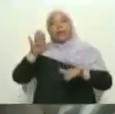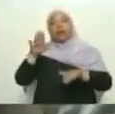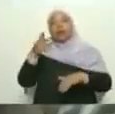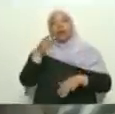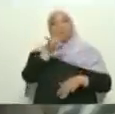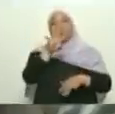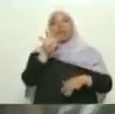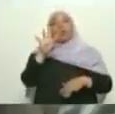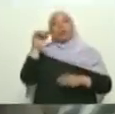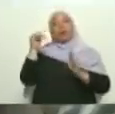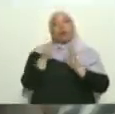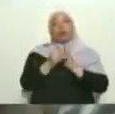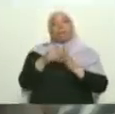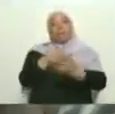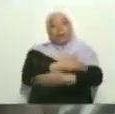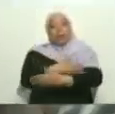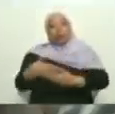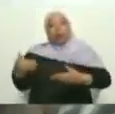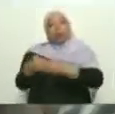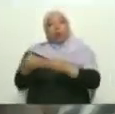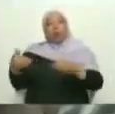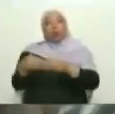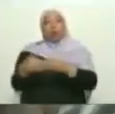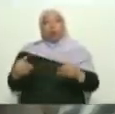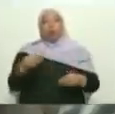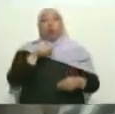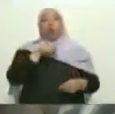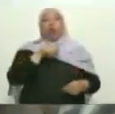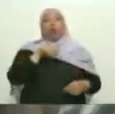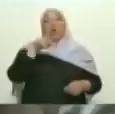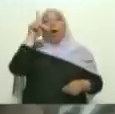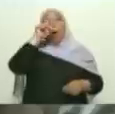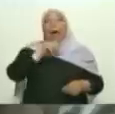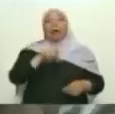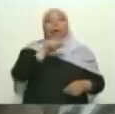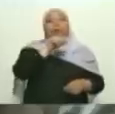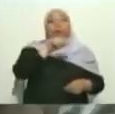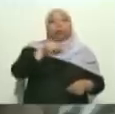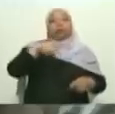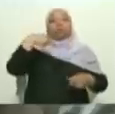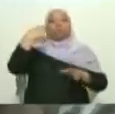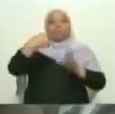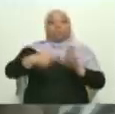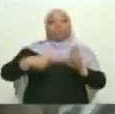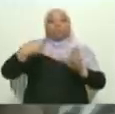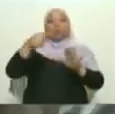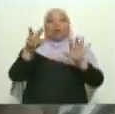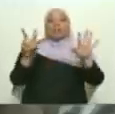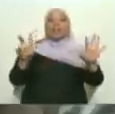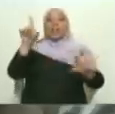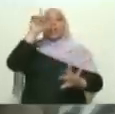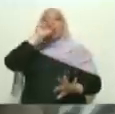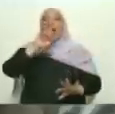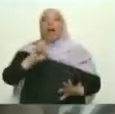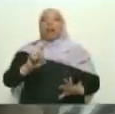44 mil millones de dólares cada año durante los siguientes 7 años